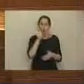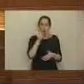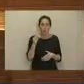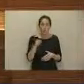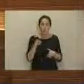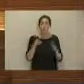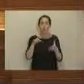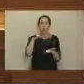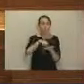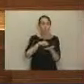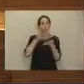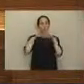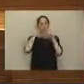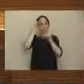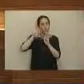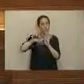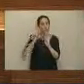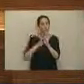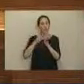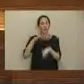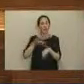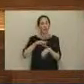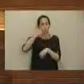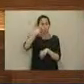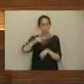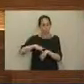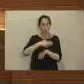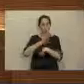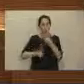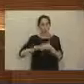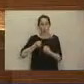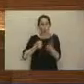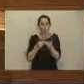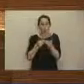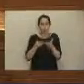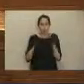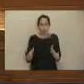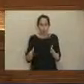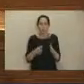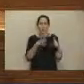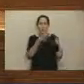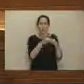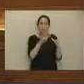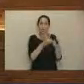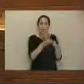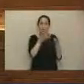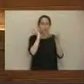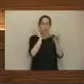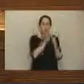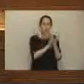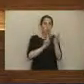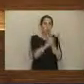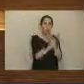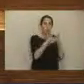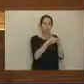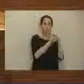atención integral de salud mental de la corredoria y lo van a dotar con el equipo de tratamiento asertivo comunitario de Oviedo que existe en